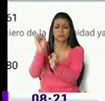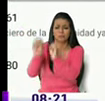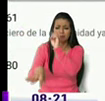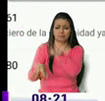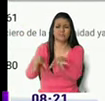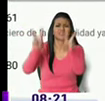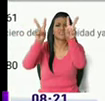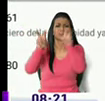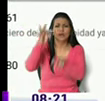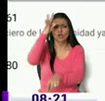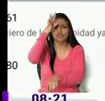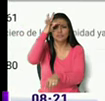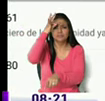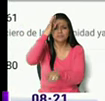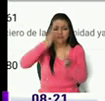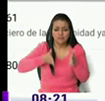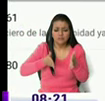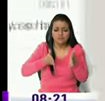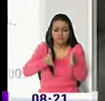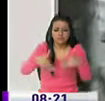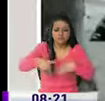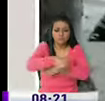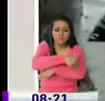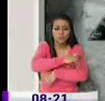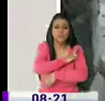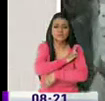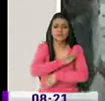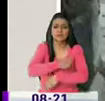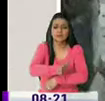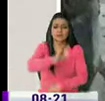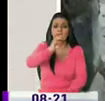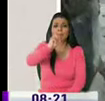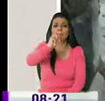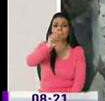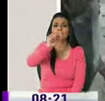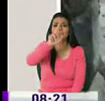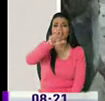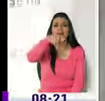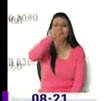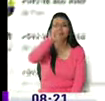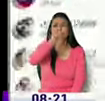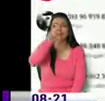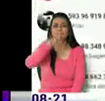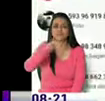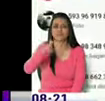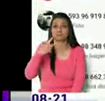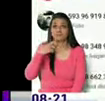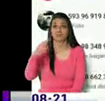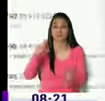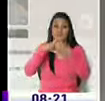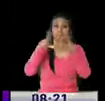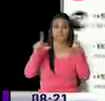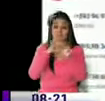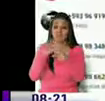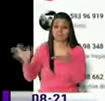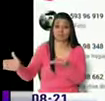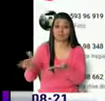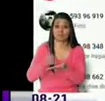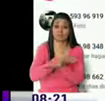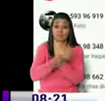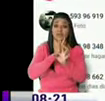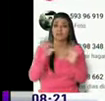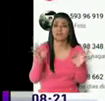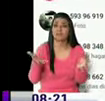hospitalarios. Esto es en la Marqués de Varela y Aldea Universitaria. Ven. Hace rato que no ha pasado, esperemos que ya lo hayan arreglado.